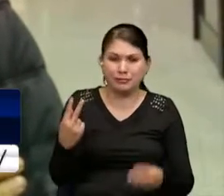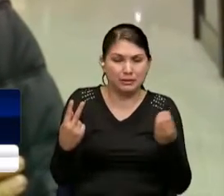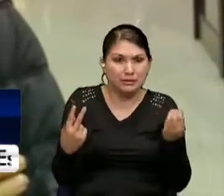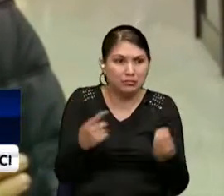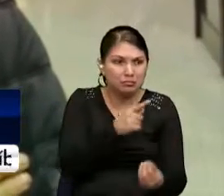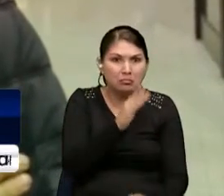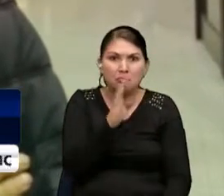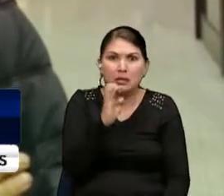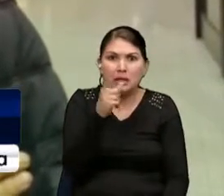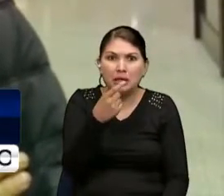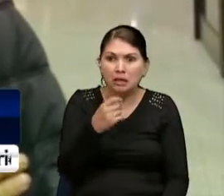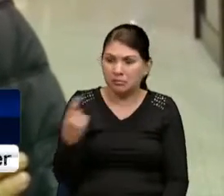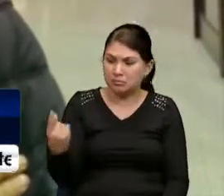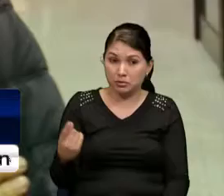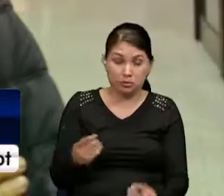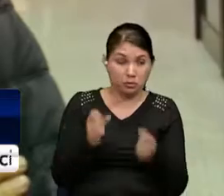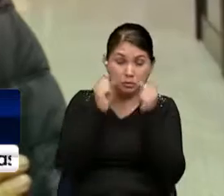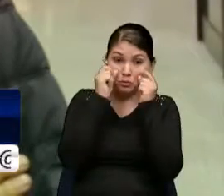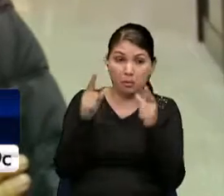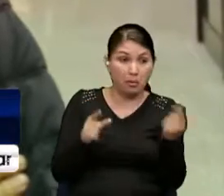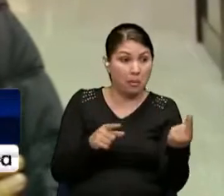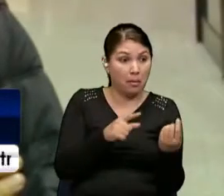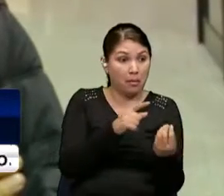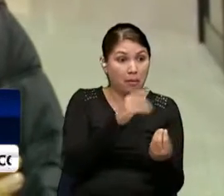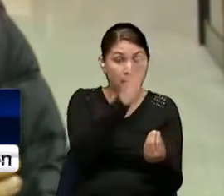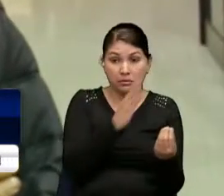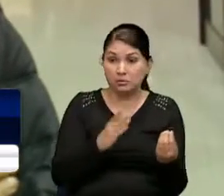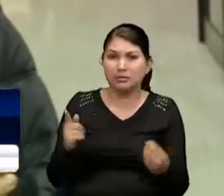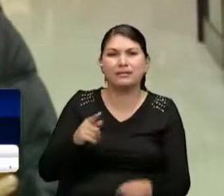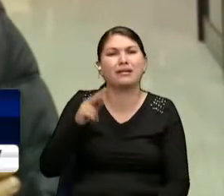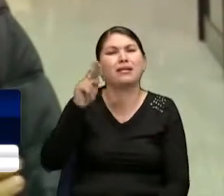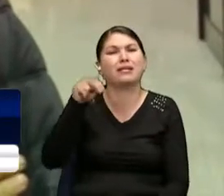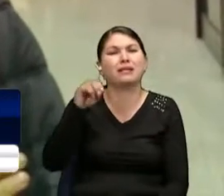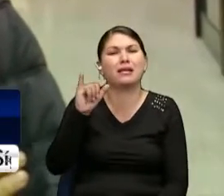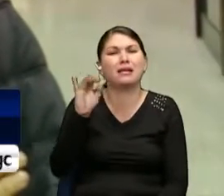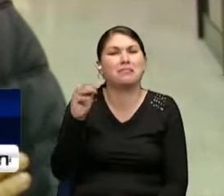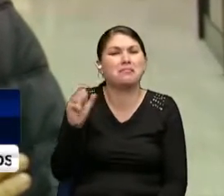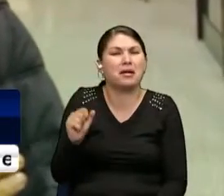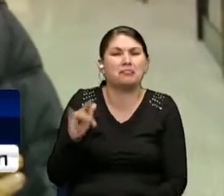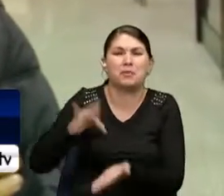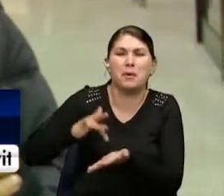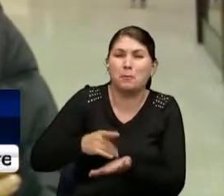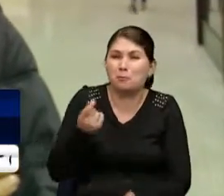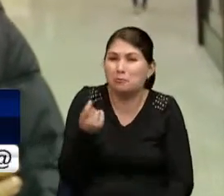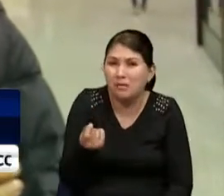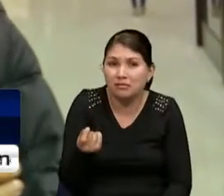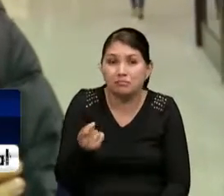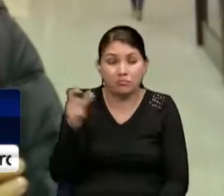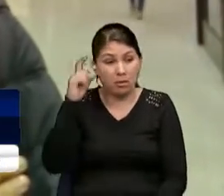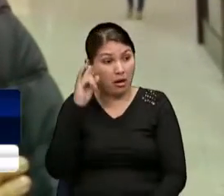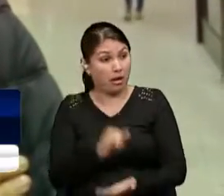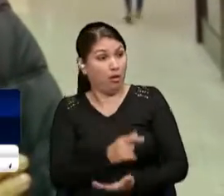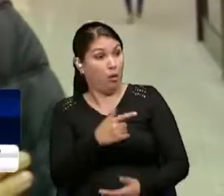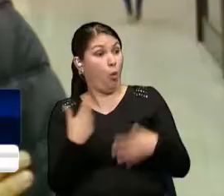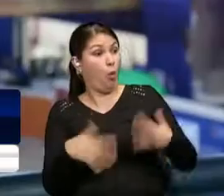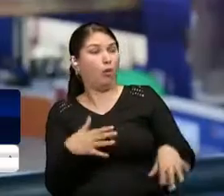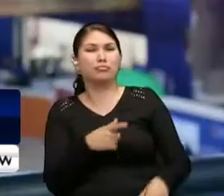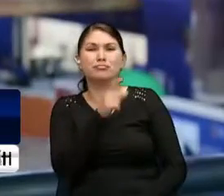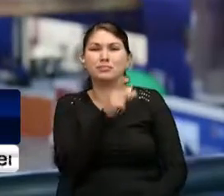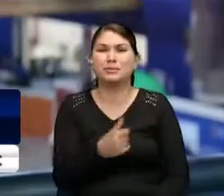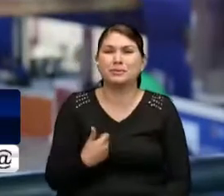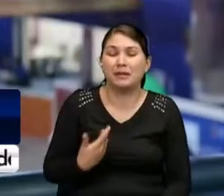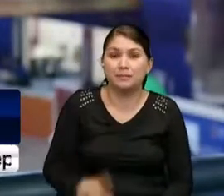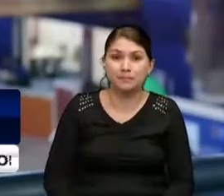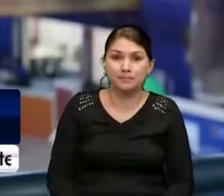manera realmente sorprendente neymar apareció muy poquito no es el jugador que todo el mundo cree bien es un muchacho